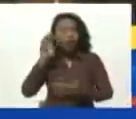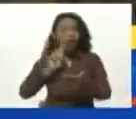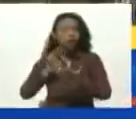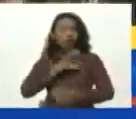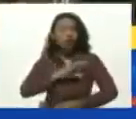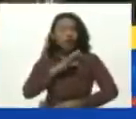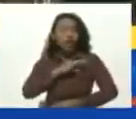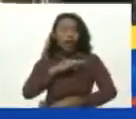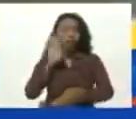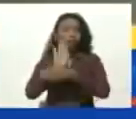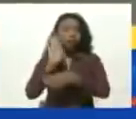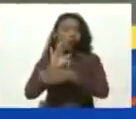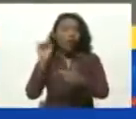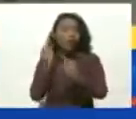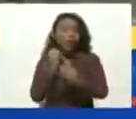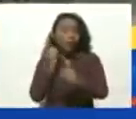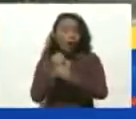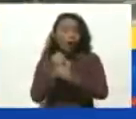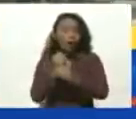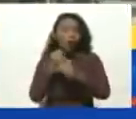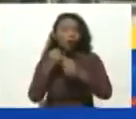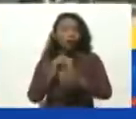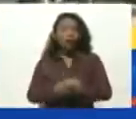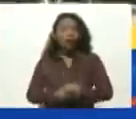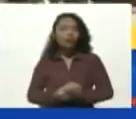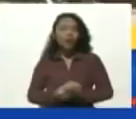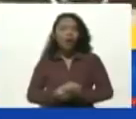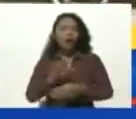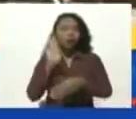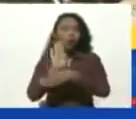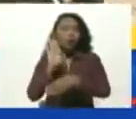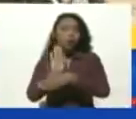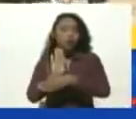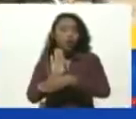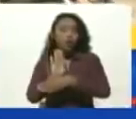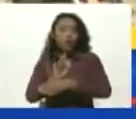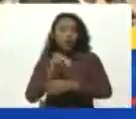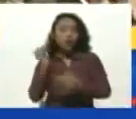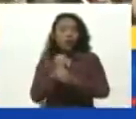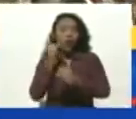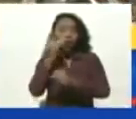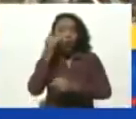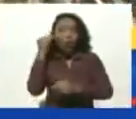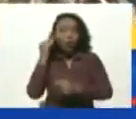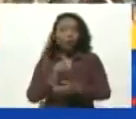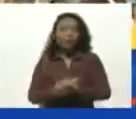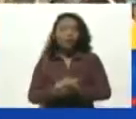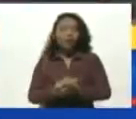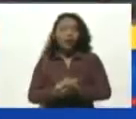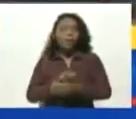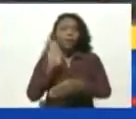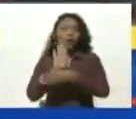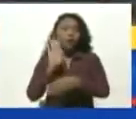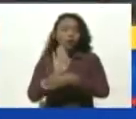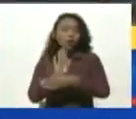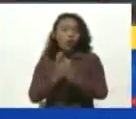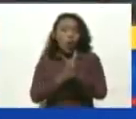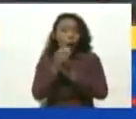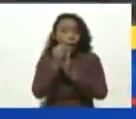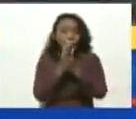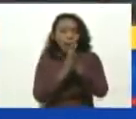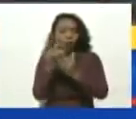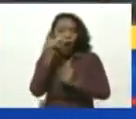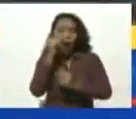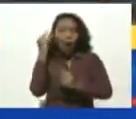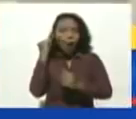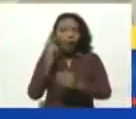del trabajo, del empleo, protección de los trabajadores, de las trabajadoras, protección de los emprendedores, de las